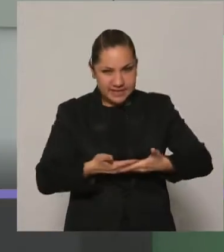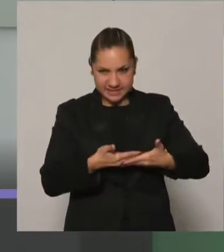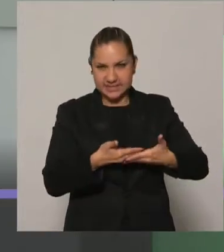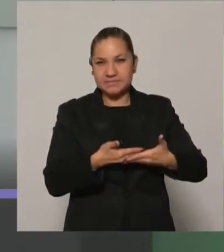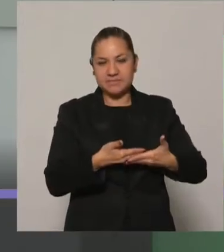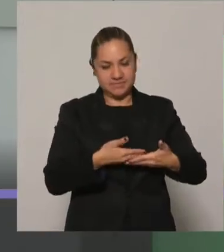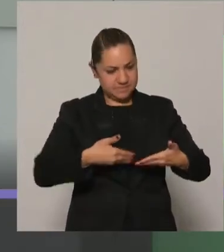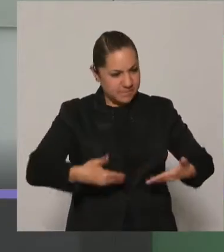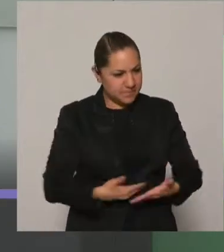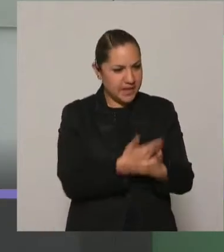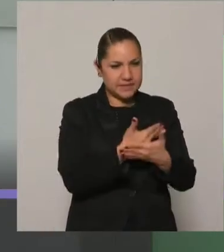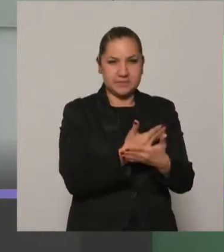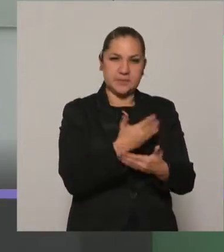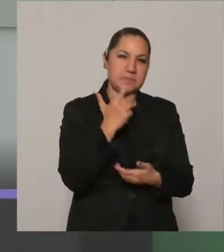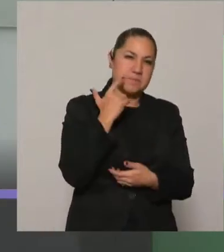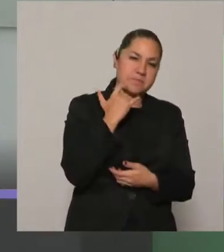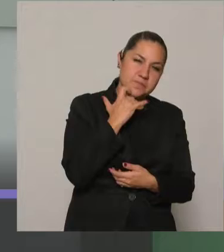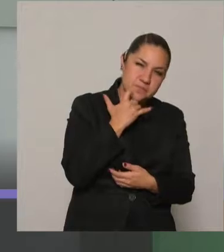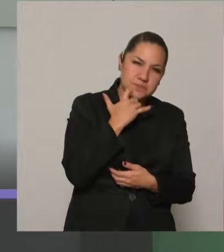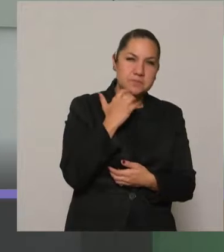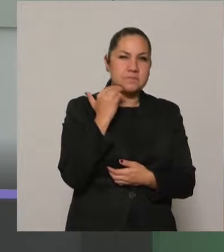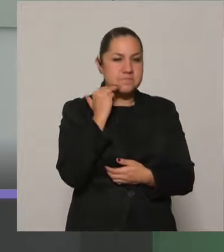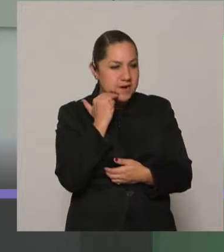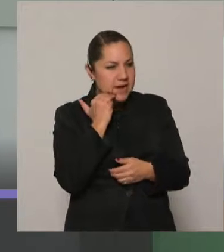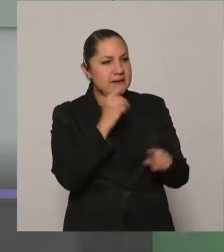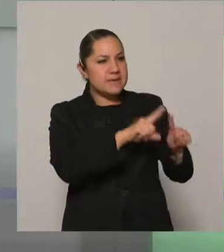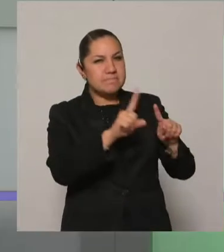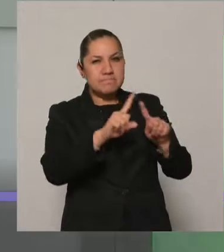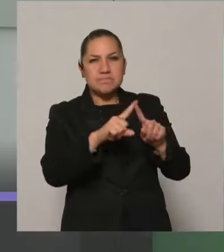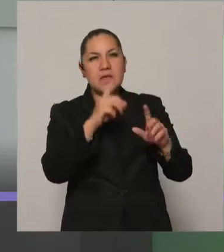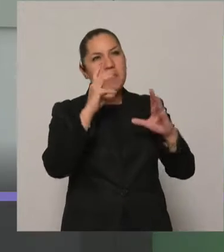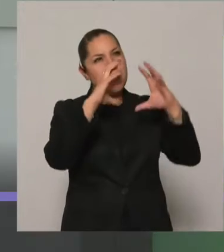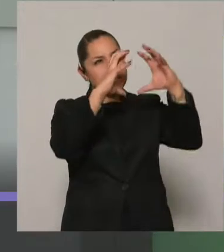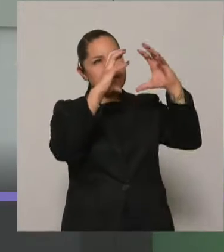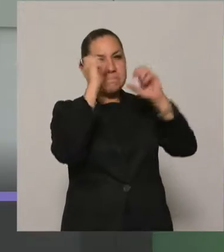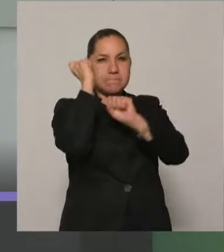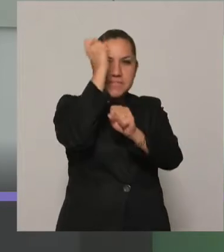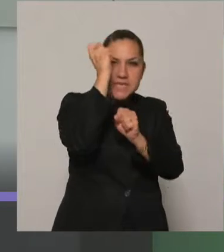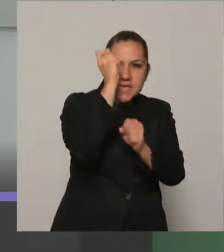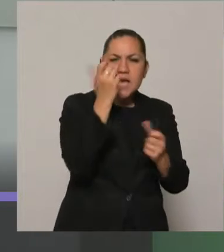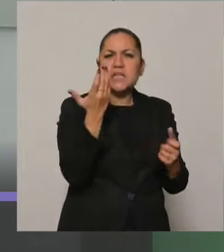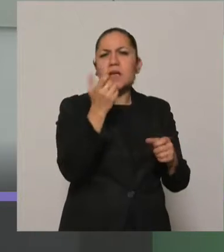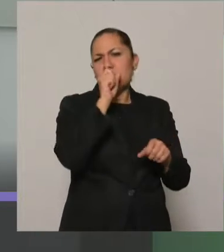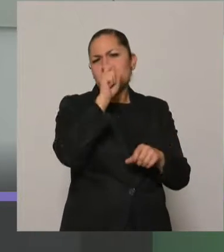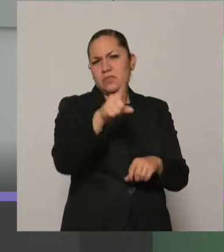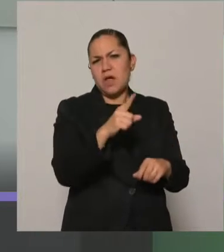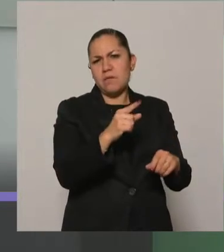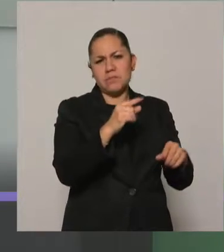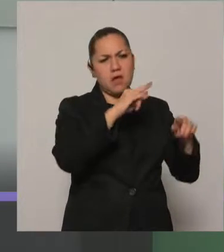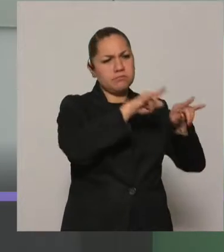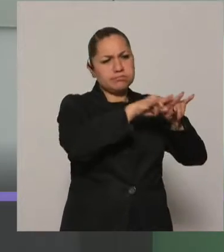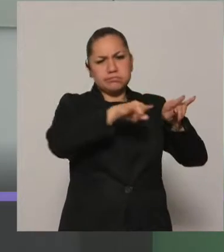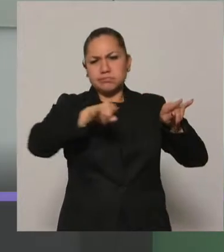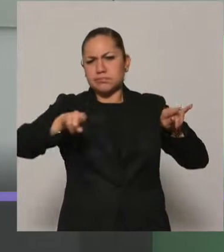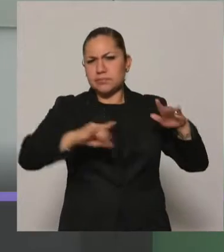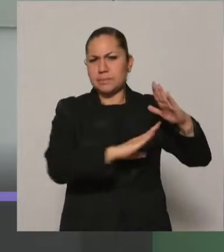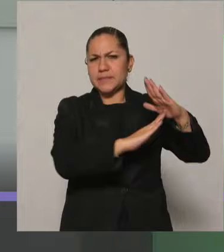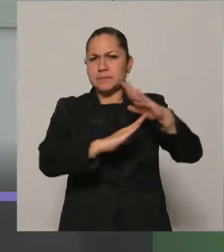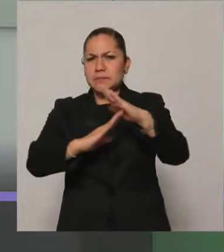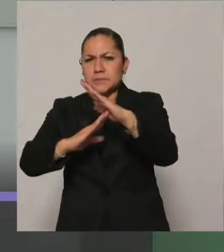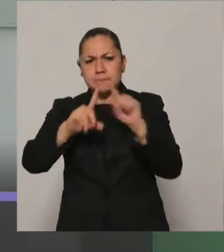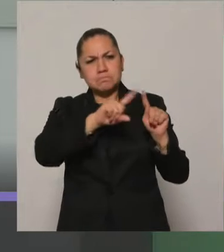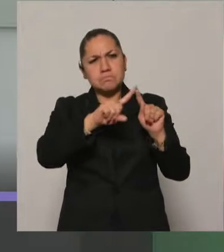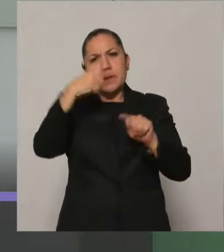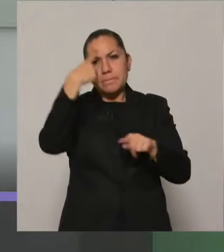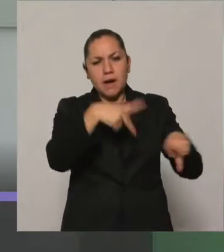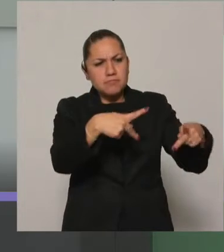además aderezada de la posibilidad de hacer algunas compras de artesanías, pero sobre todo tenemos 88 obras de